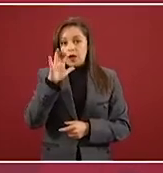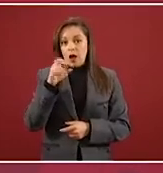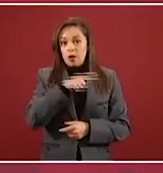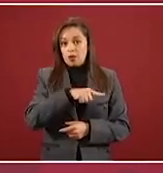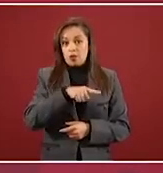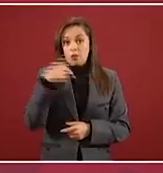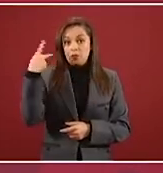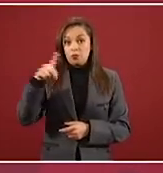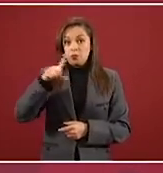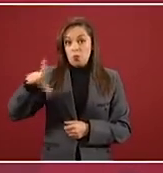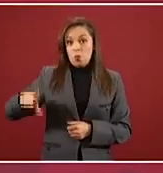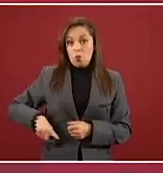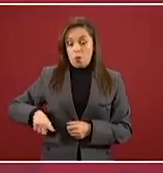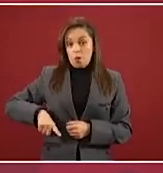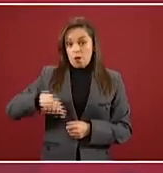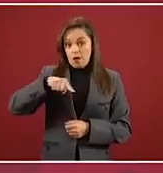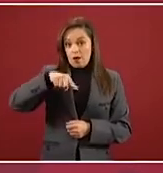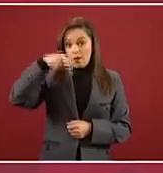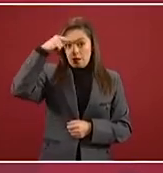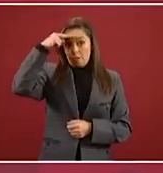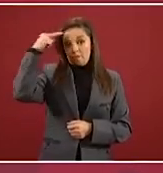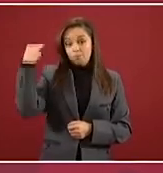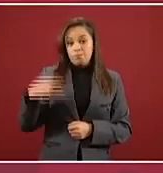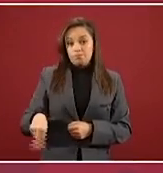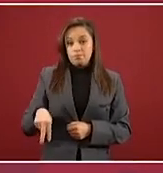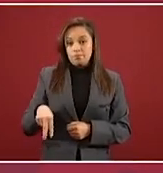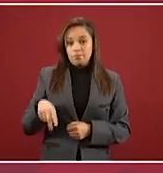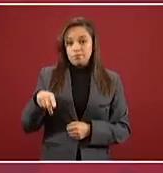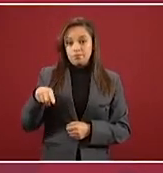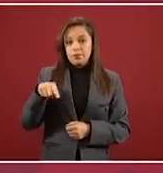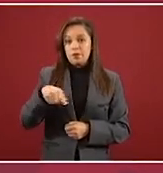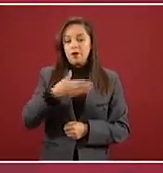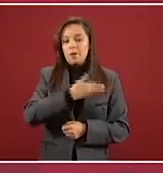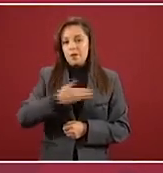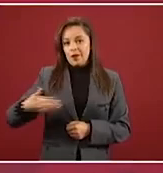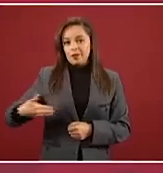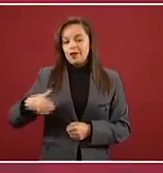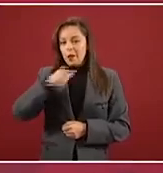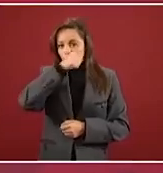gobernando en México el presidente Juárez.